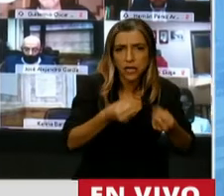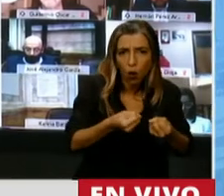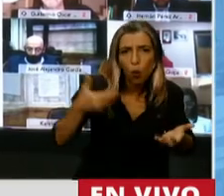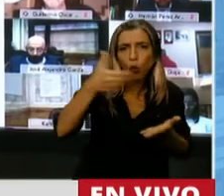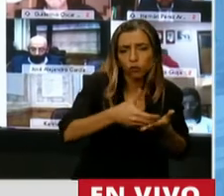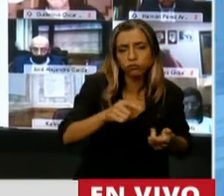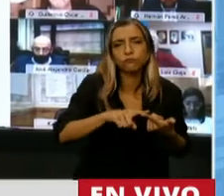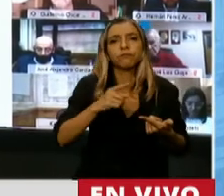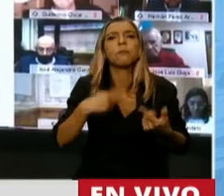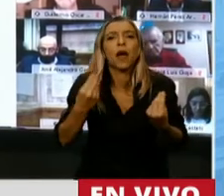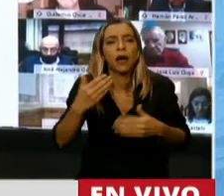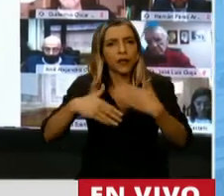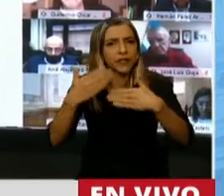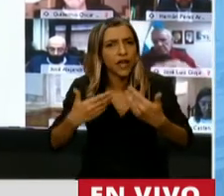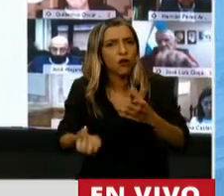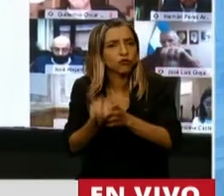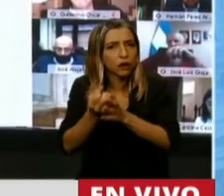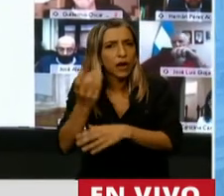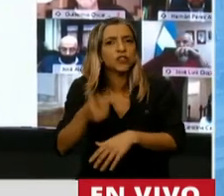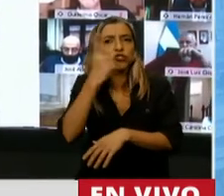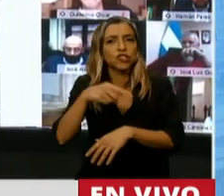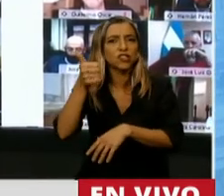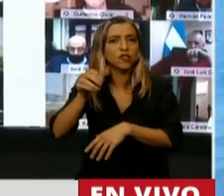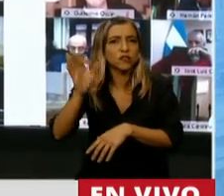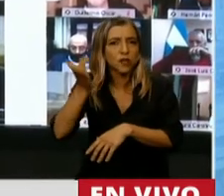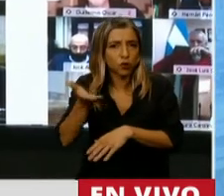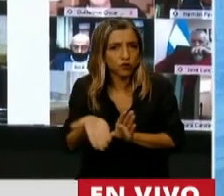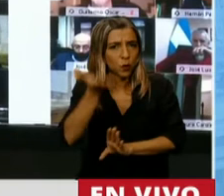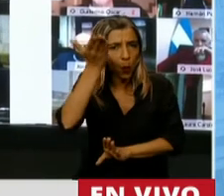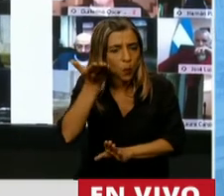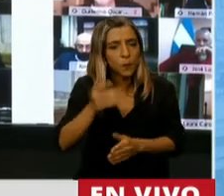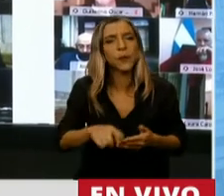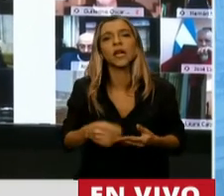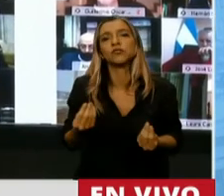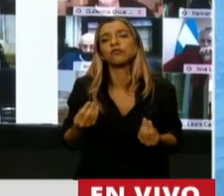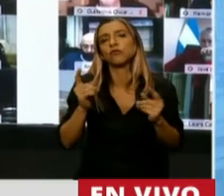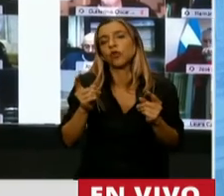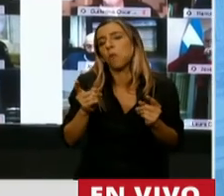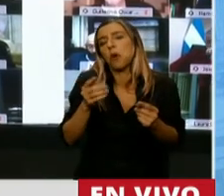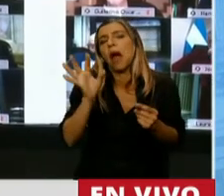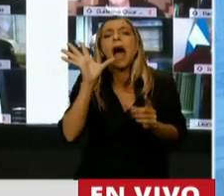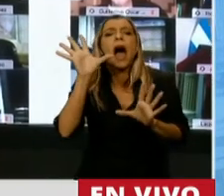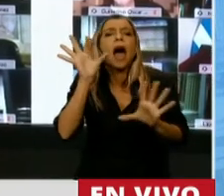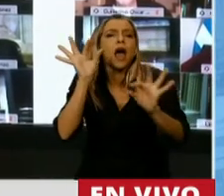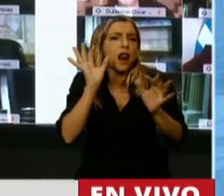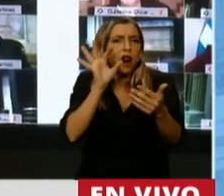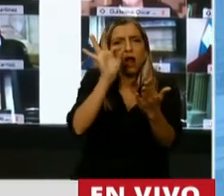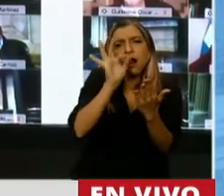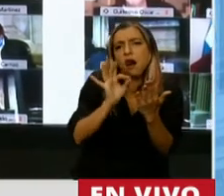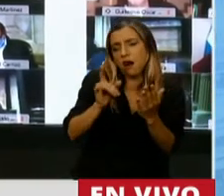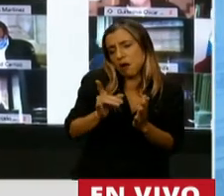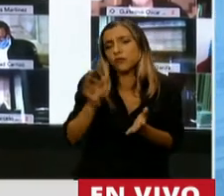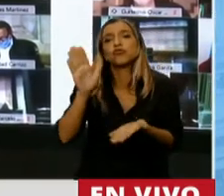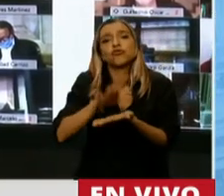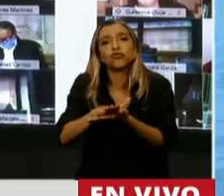innovación y desarrollo ciento sesenta por ciento por por resaltar algunos intentan importantes inclusión